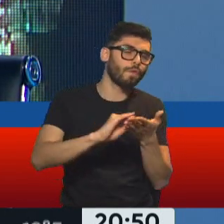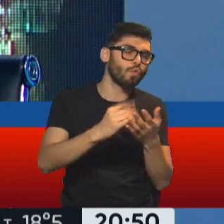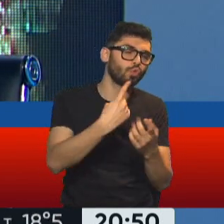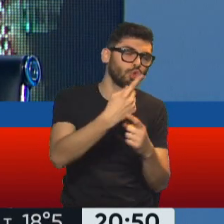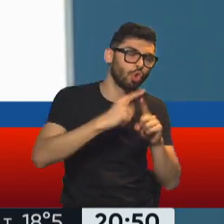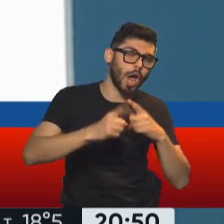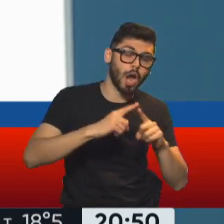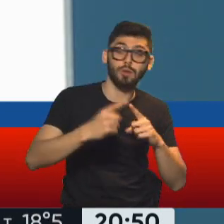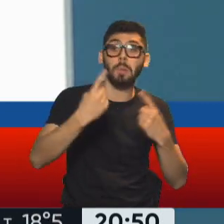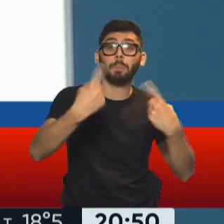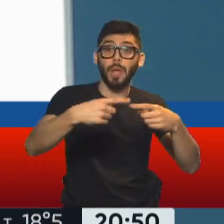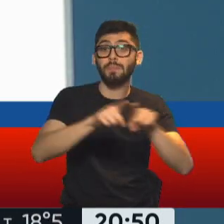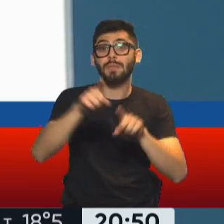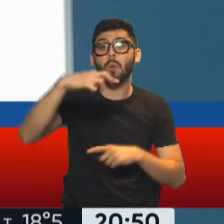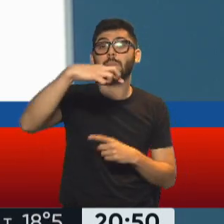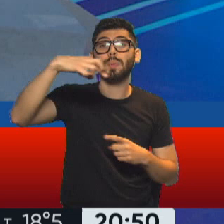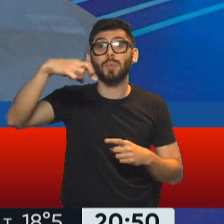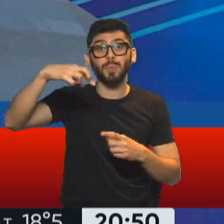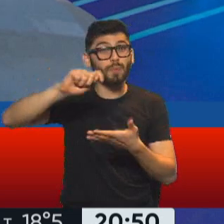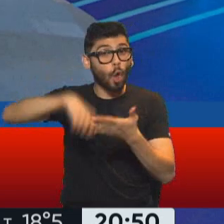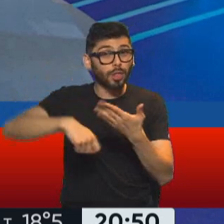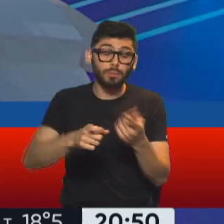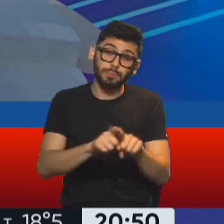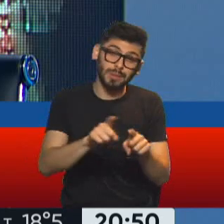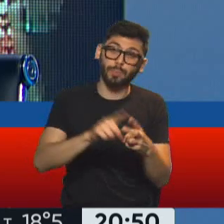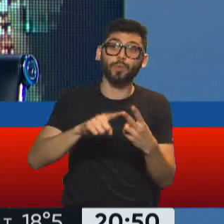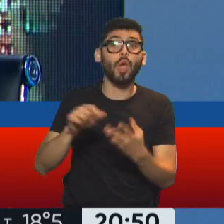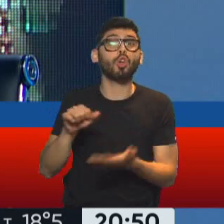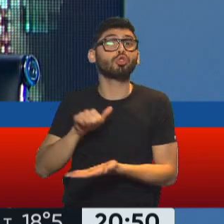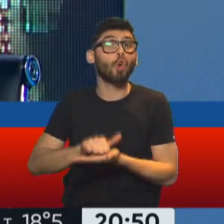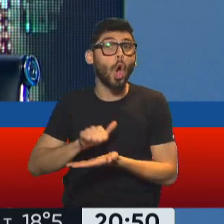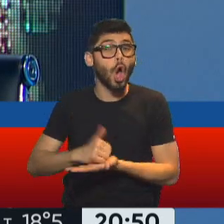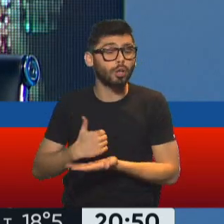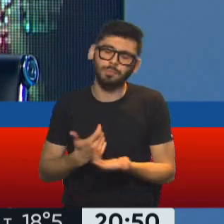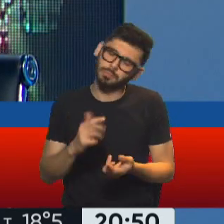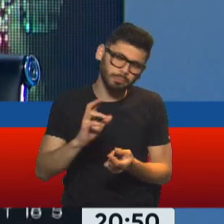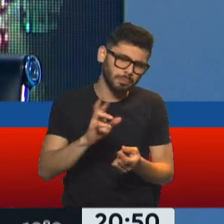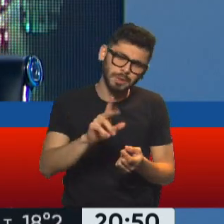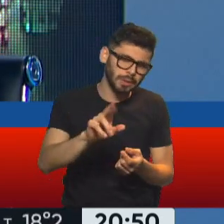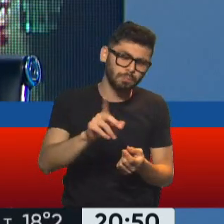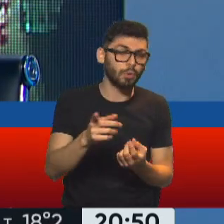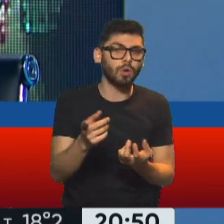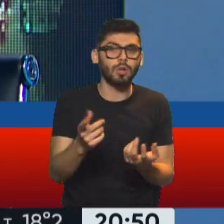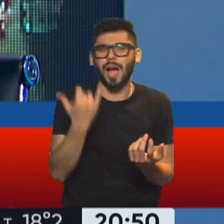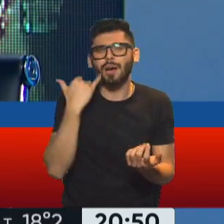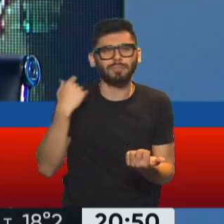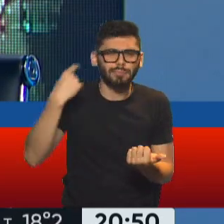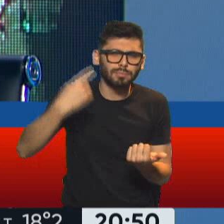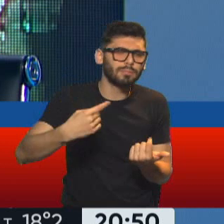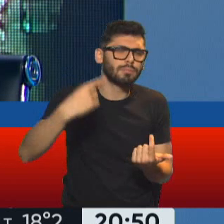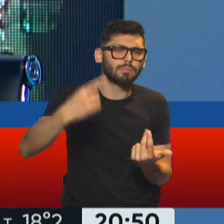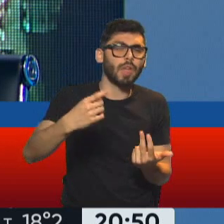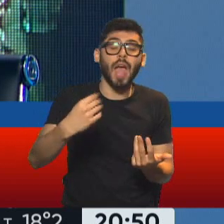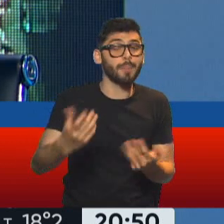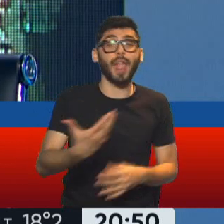también en los contratos de la PPP, lo vimos en los correos, bueno, la hemos visto en muchos casos donde bueno, el